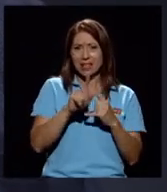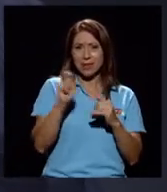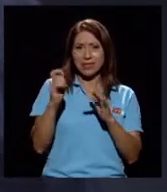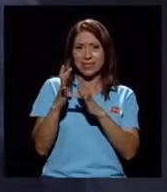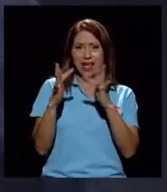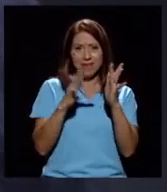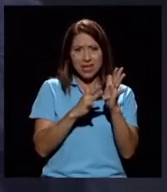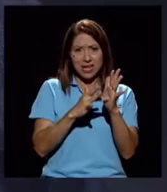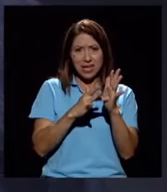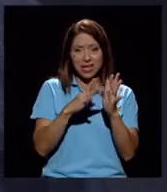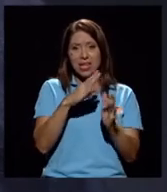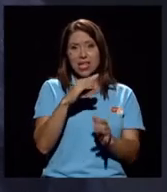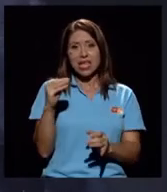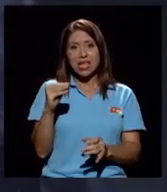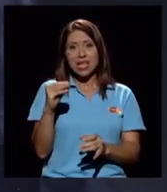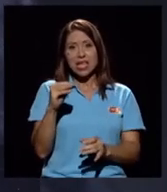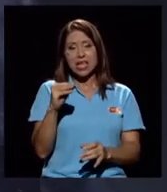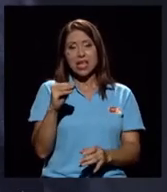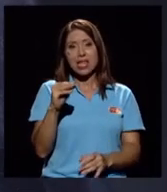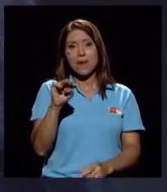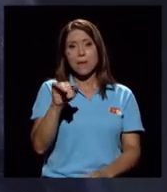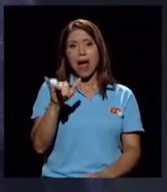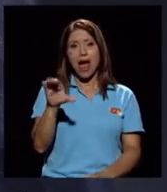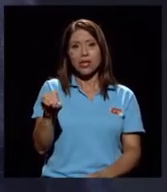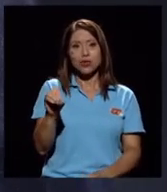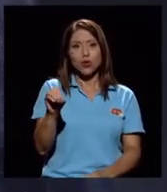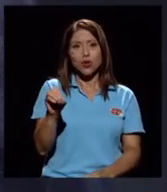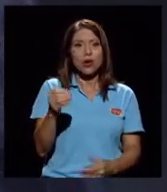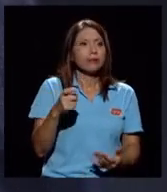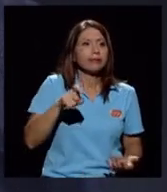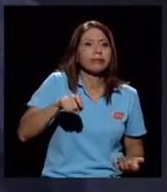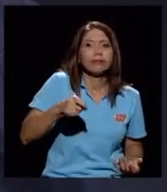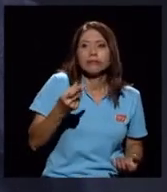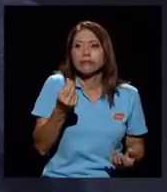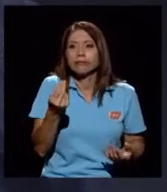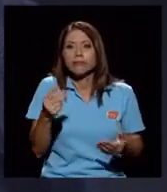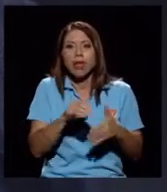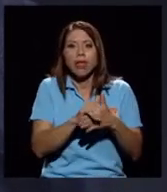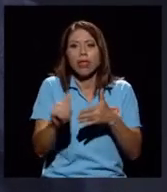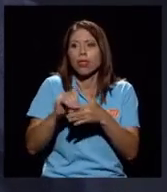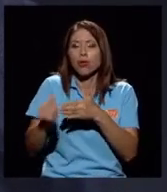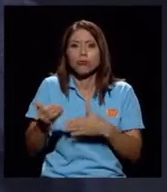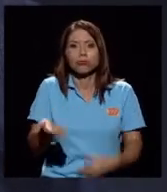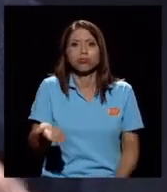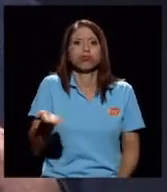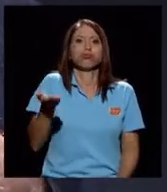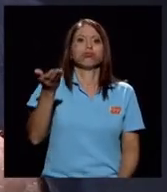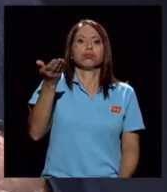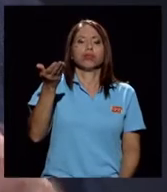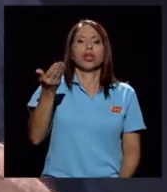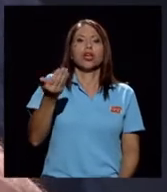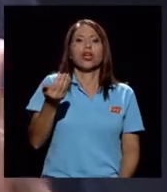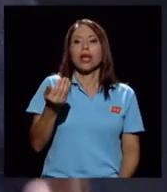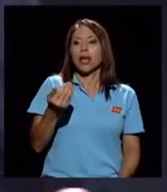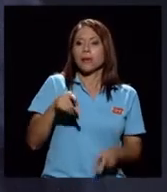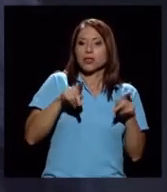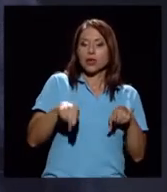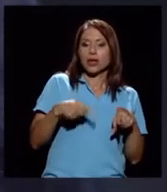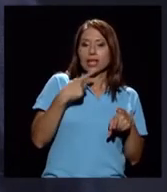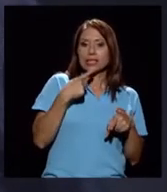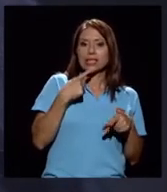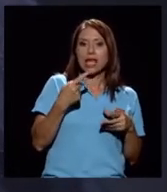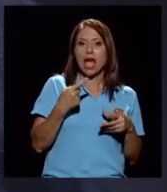mayo por la demanda brinco la demanda brinco y este yo sí tengo para mi verdad que